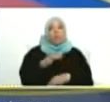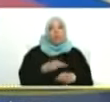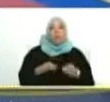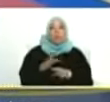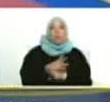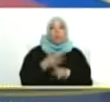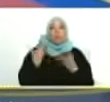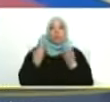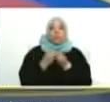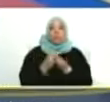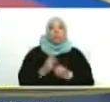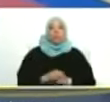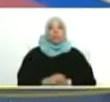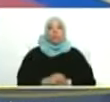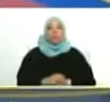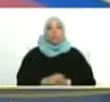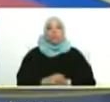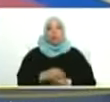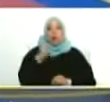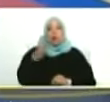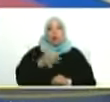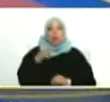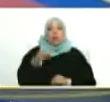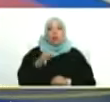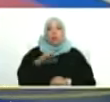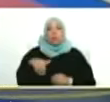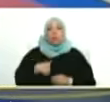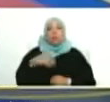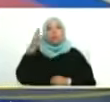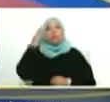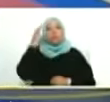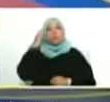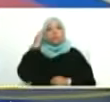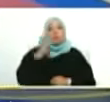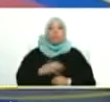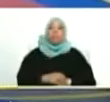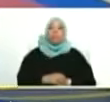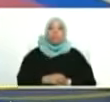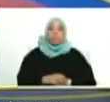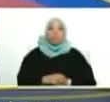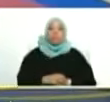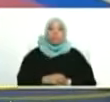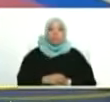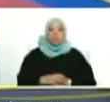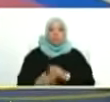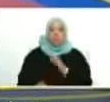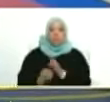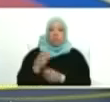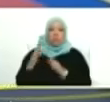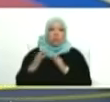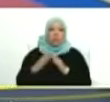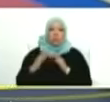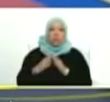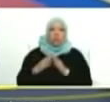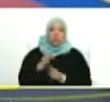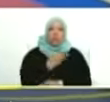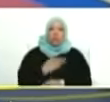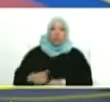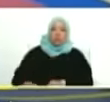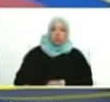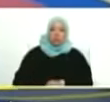jugamos juntos. Siempre nos la jugamos juntos. Y ustedes saben que ahí tienen en Miraflores, como